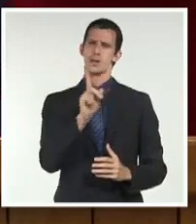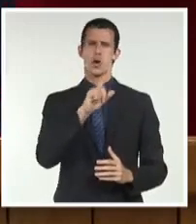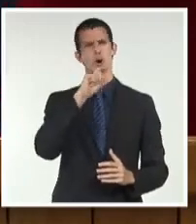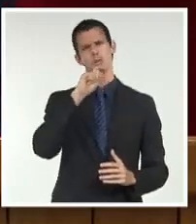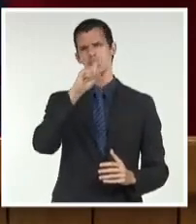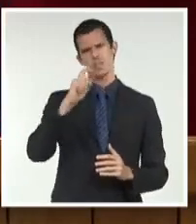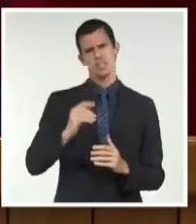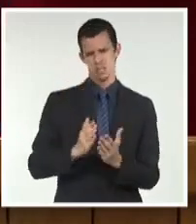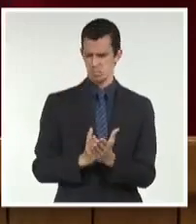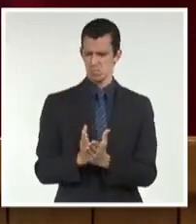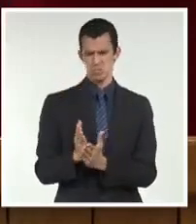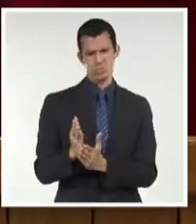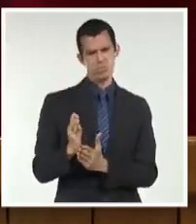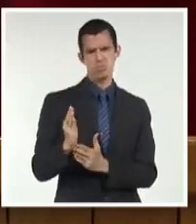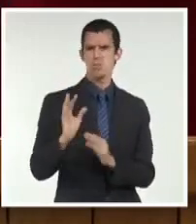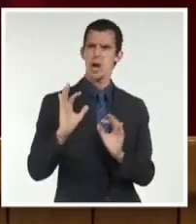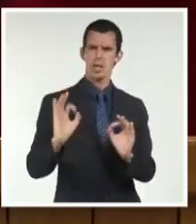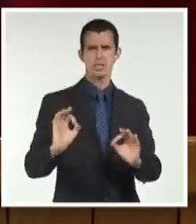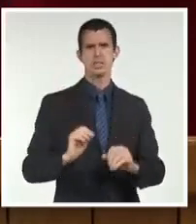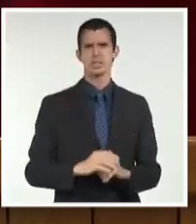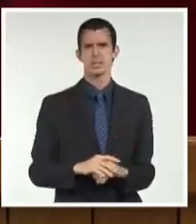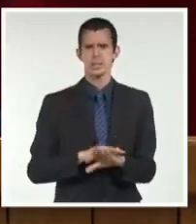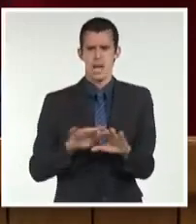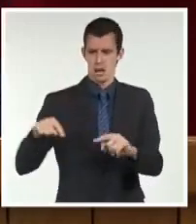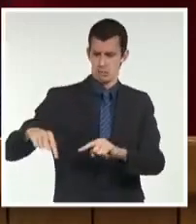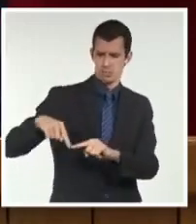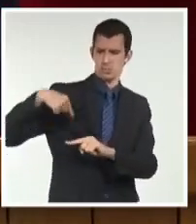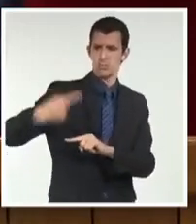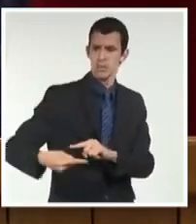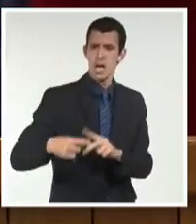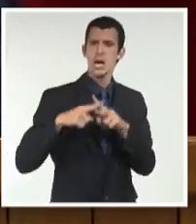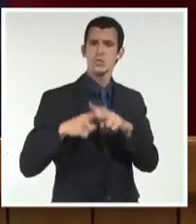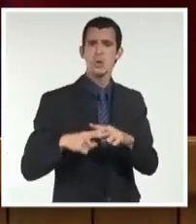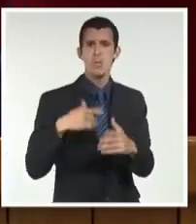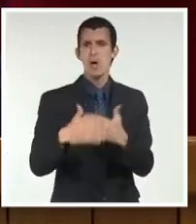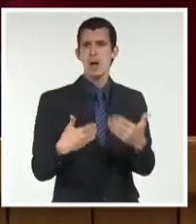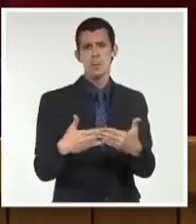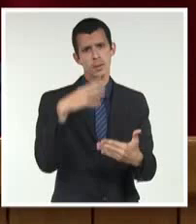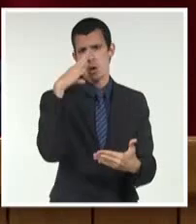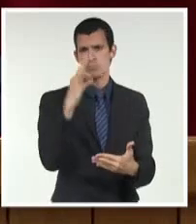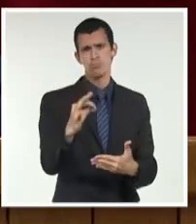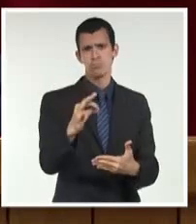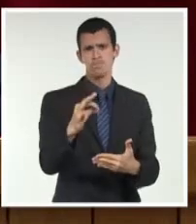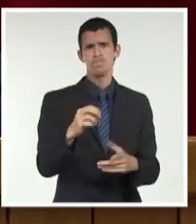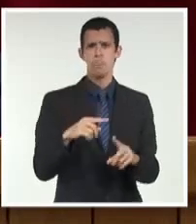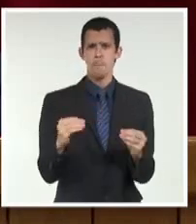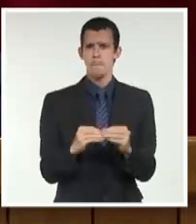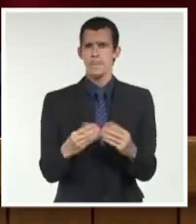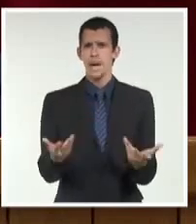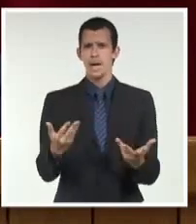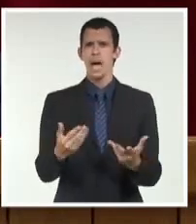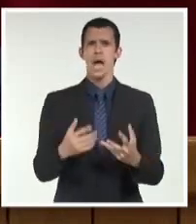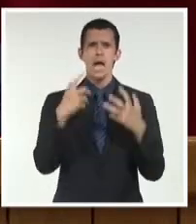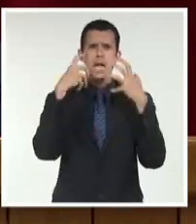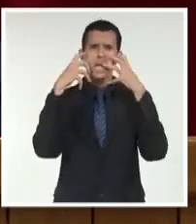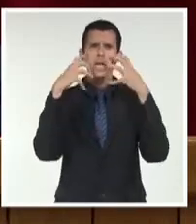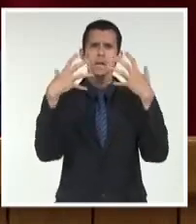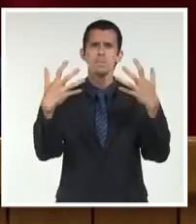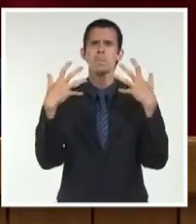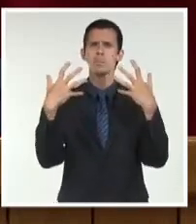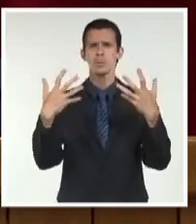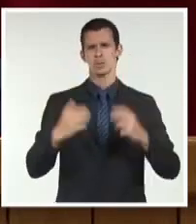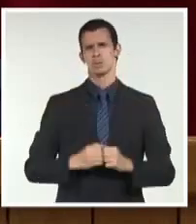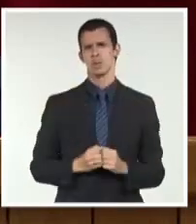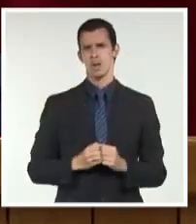delante. Lo que no puede faltar, junto con el reconocimiento al esfuerzo, es la información oportuna y útil